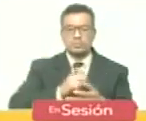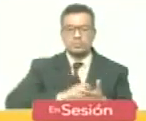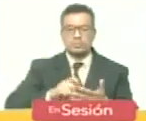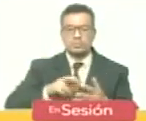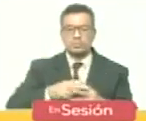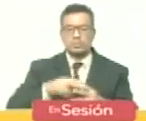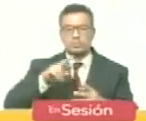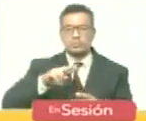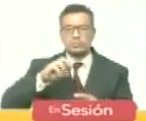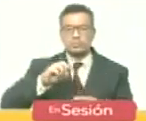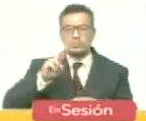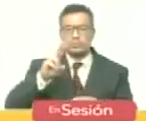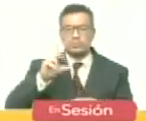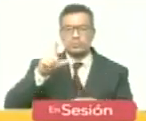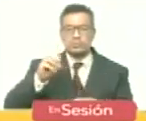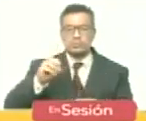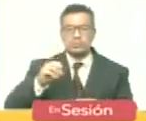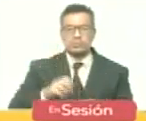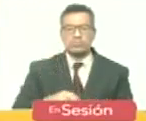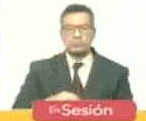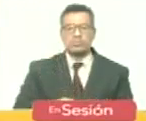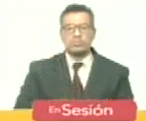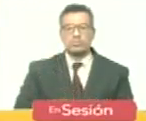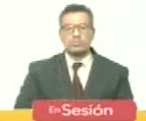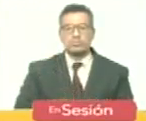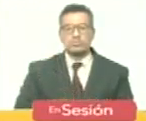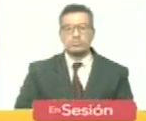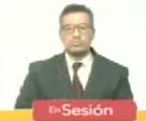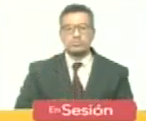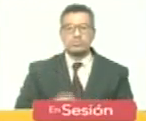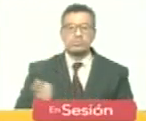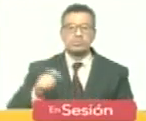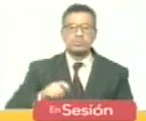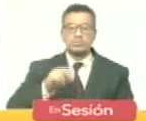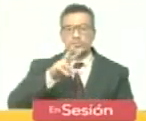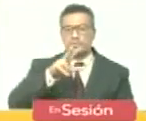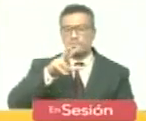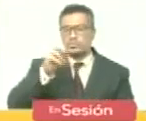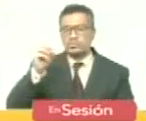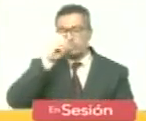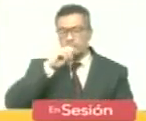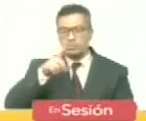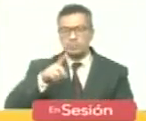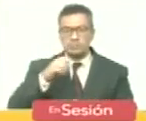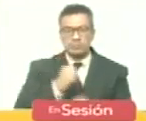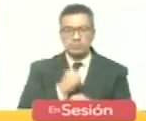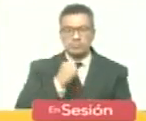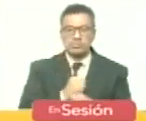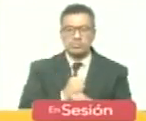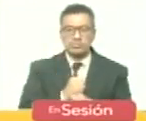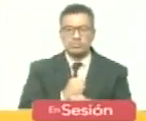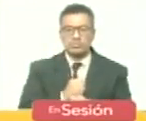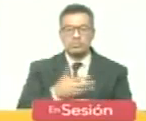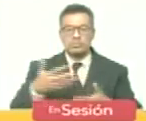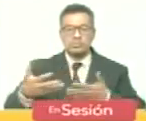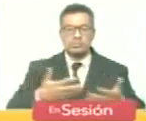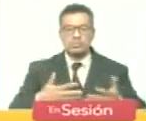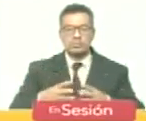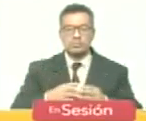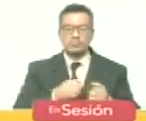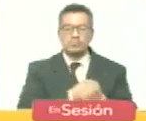Rómulo Gallegos. Considerando que durante más de tres décadas se desempeñó como con particular